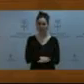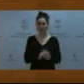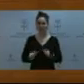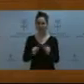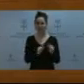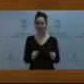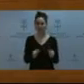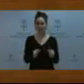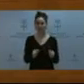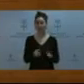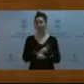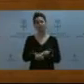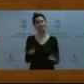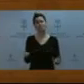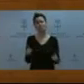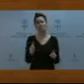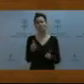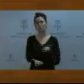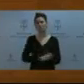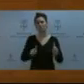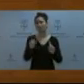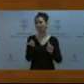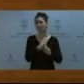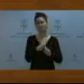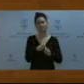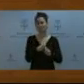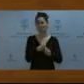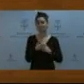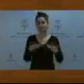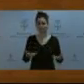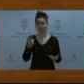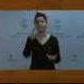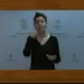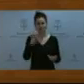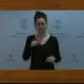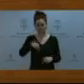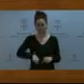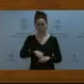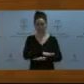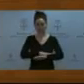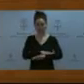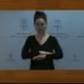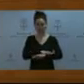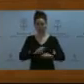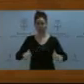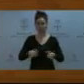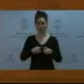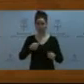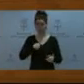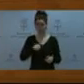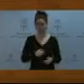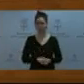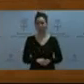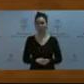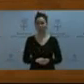problema. Miren, este Gobierno y este grupo parlamentario lo que sí va a seguir defendiendo y seguir trabajando